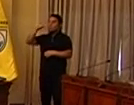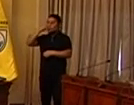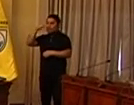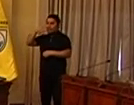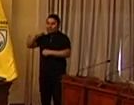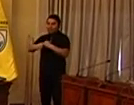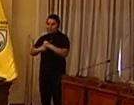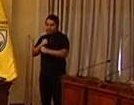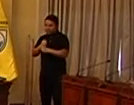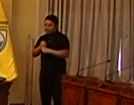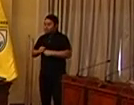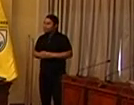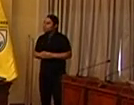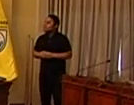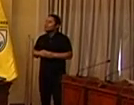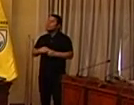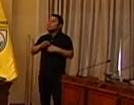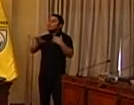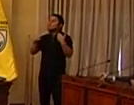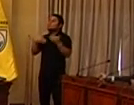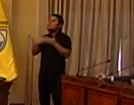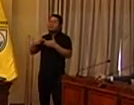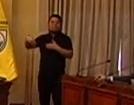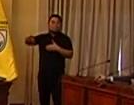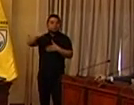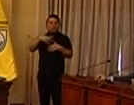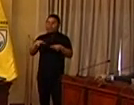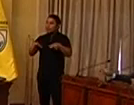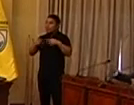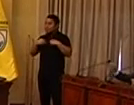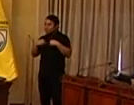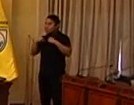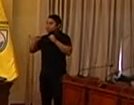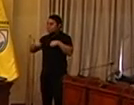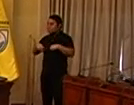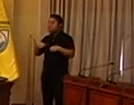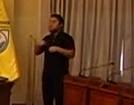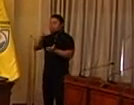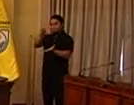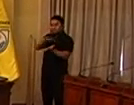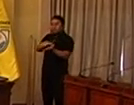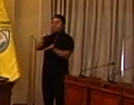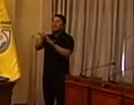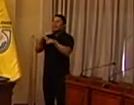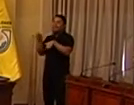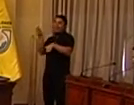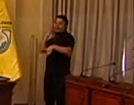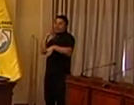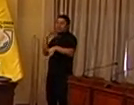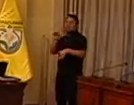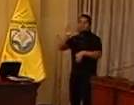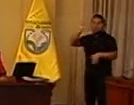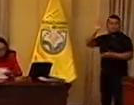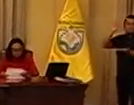año 2018. Todos los miembros del Consejo la han recibido. Aquellos miembros del Consejo que estén a favor de aprobarla, serán expresar la señal de